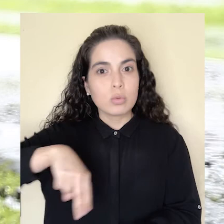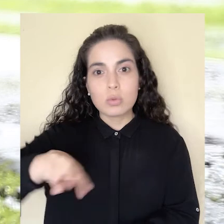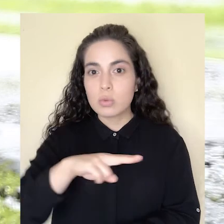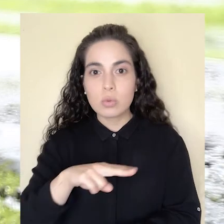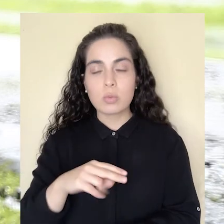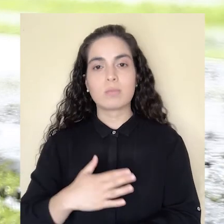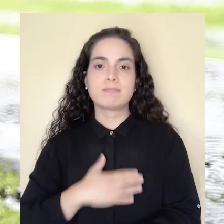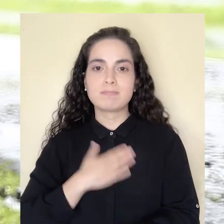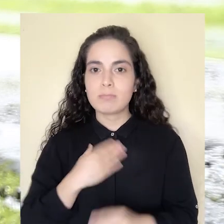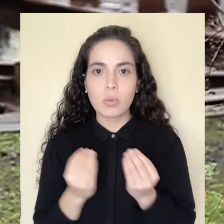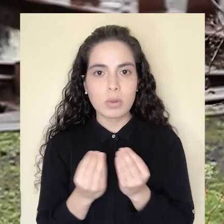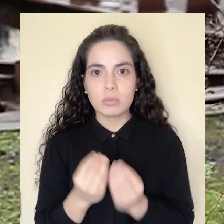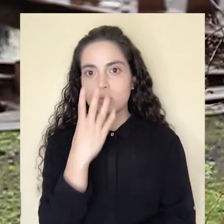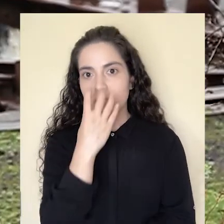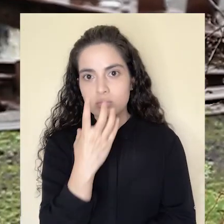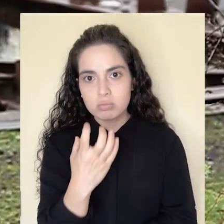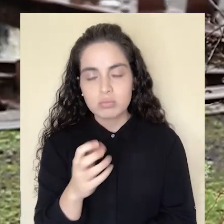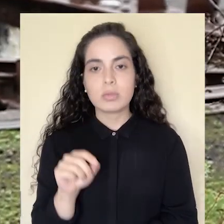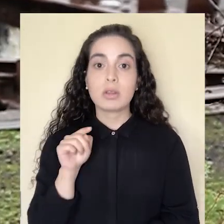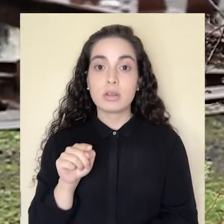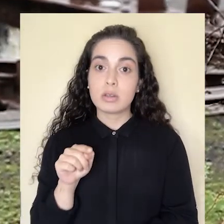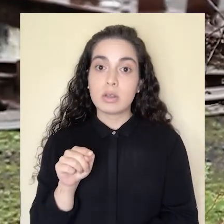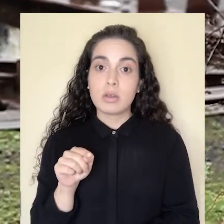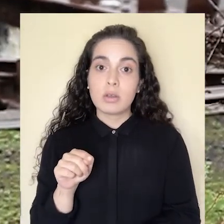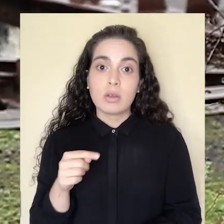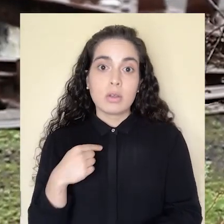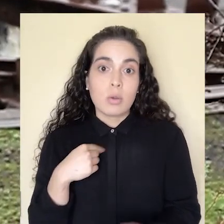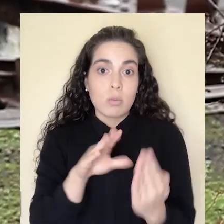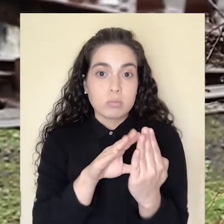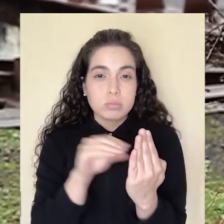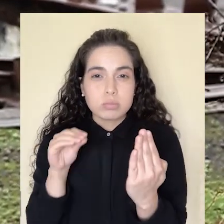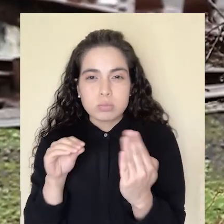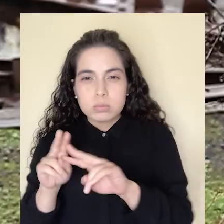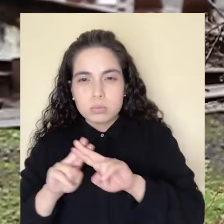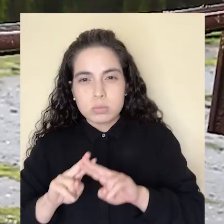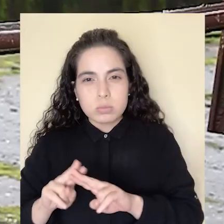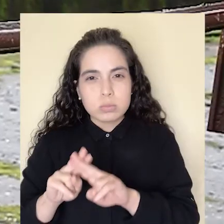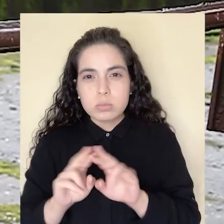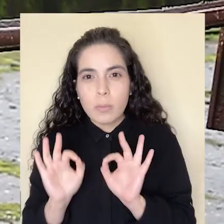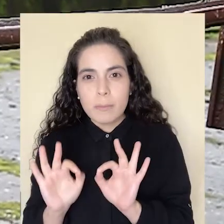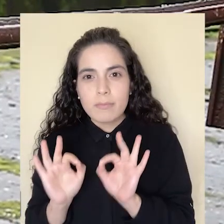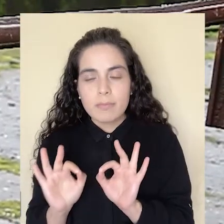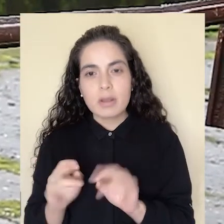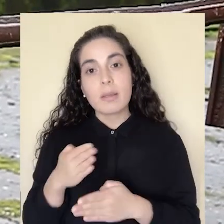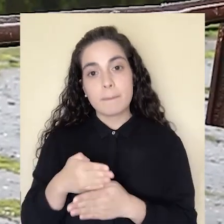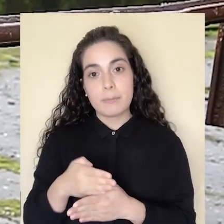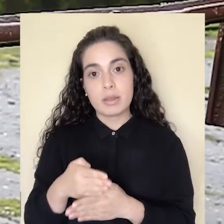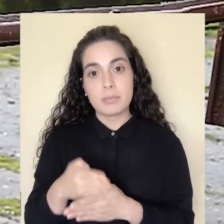la historia, eso es lo que me atrae. Entonces, yo trato de hacer la réplica en madera, pero lo que